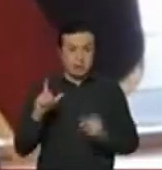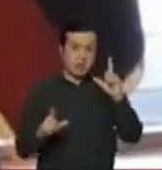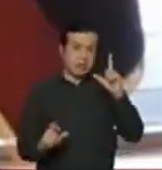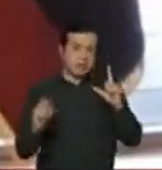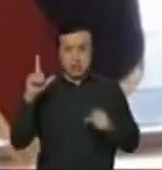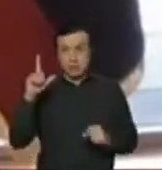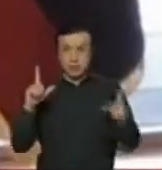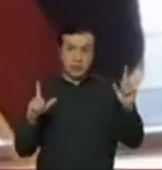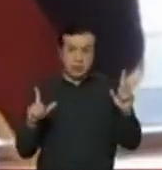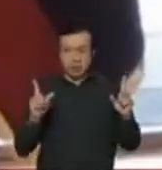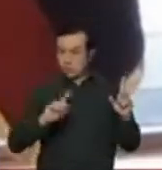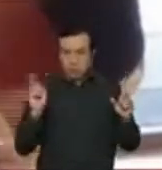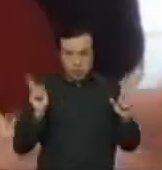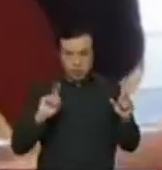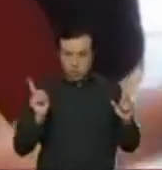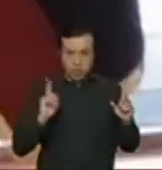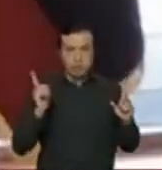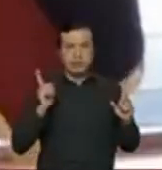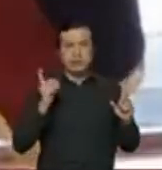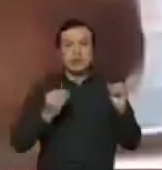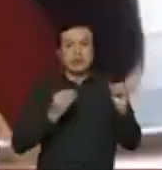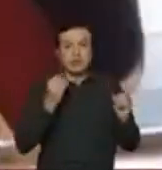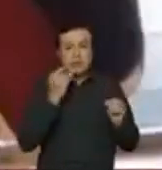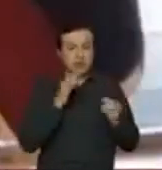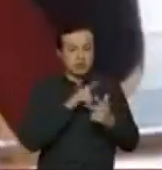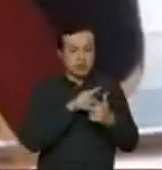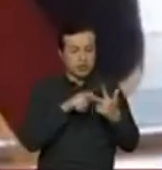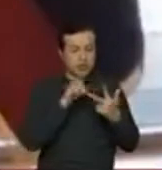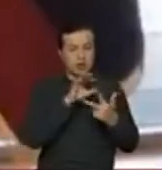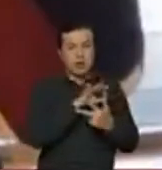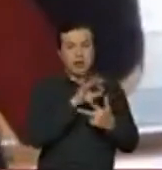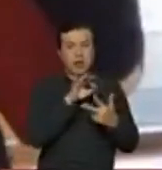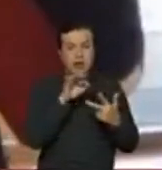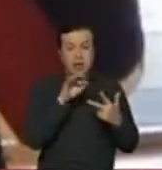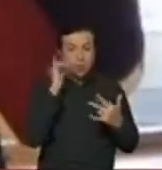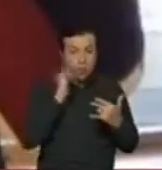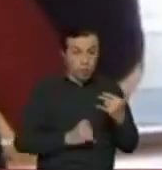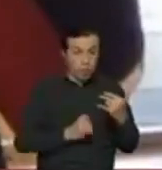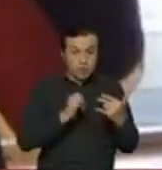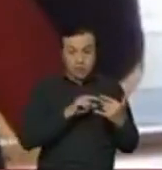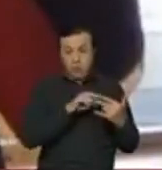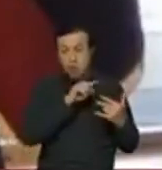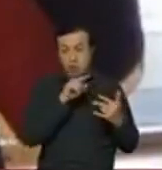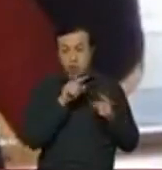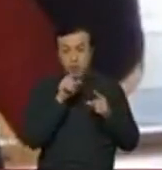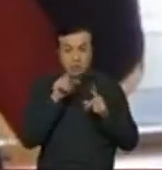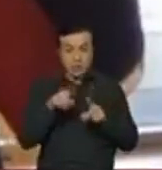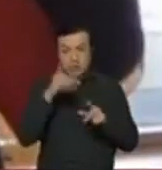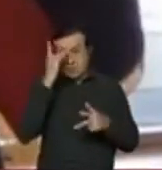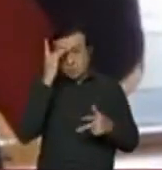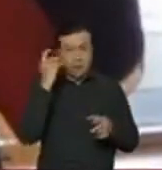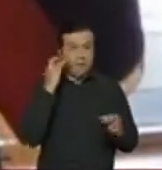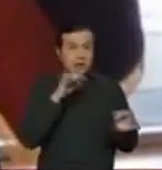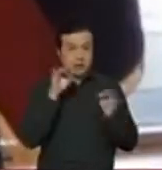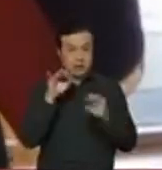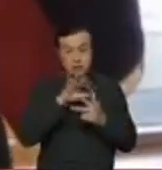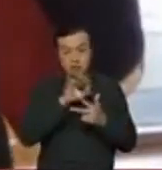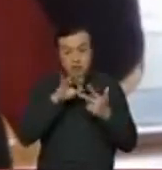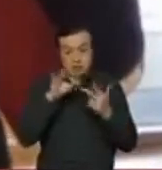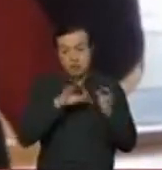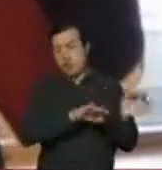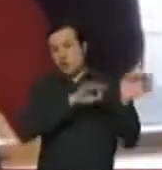de distribuir esas cuotas, sino lo hemos pasado al final, para que se vea más